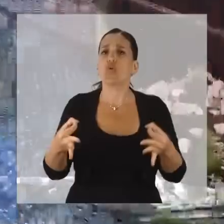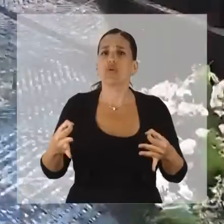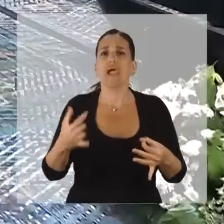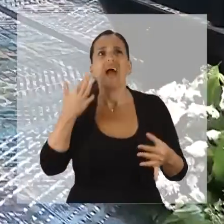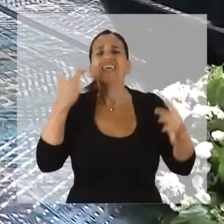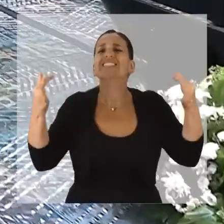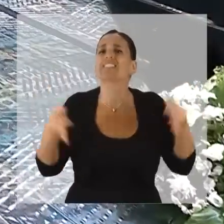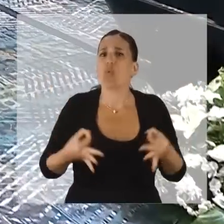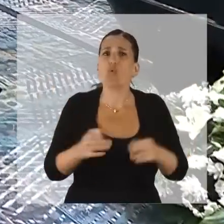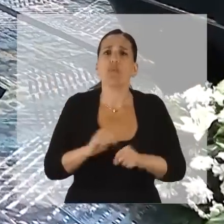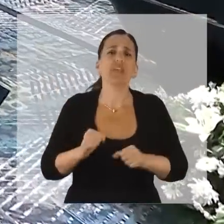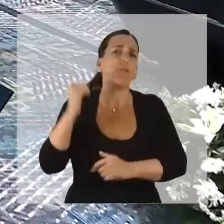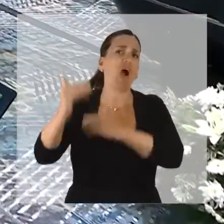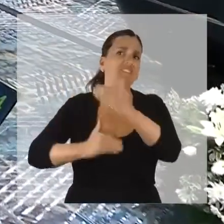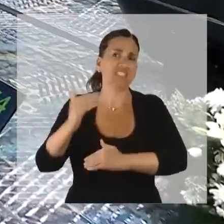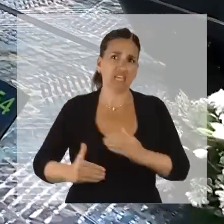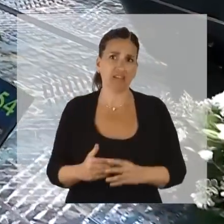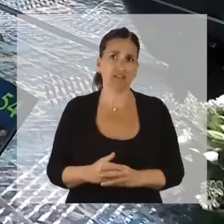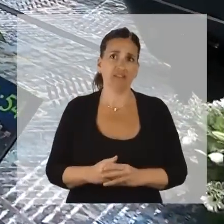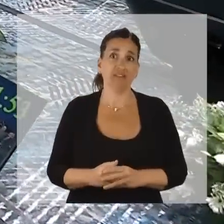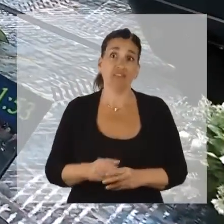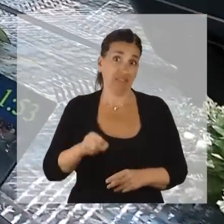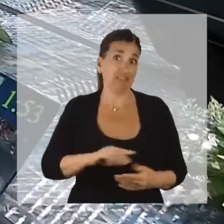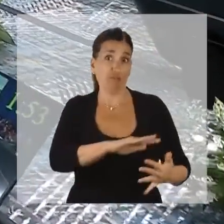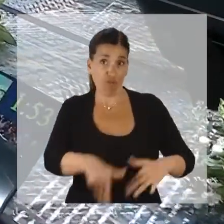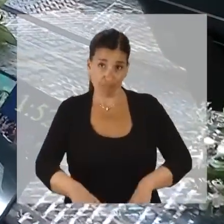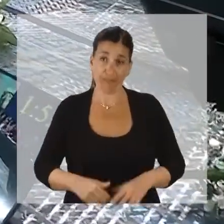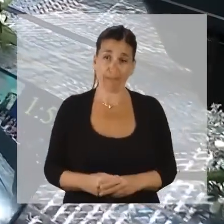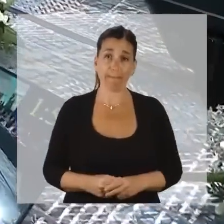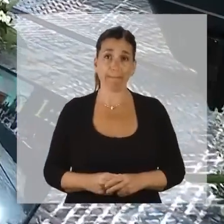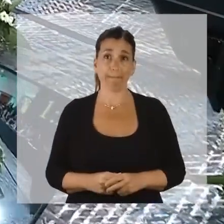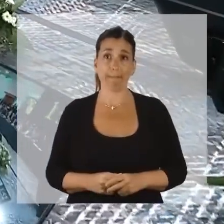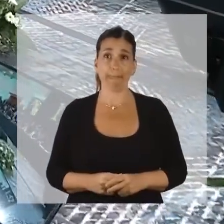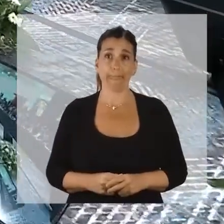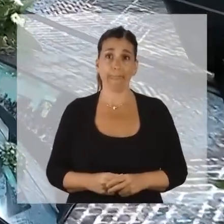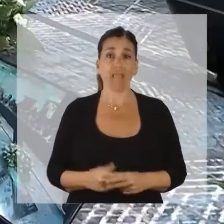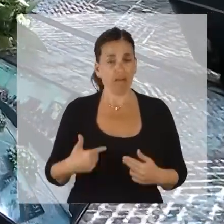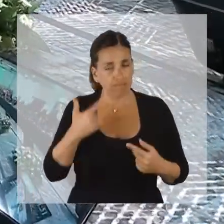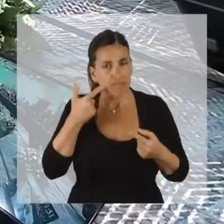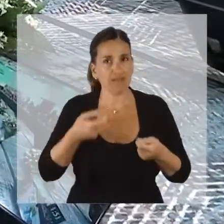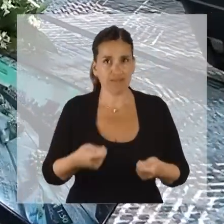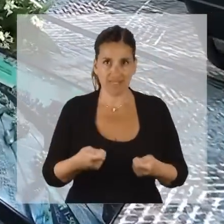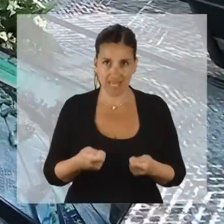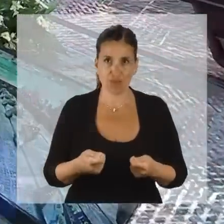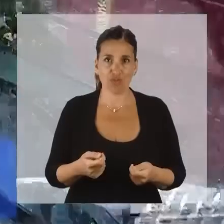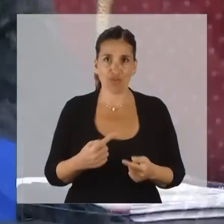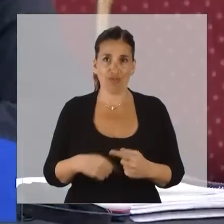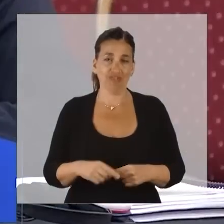seguro que podríamos avanzar en ese sentido insisto